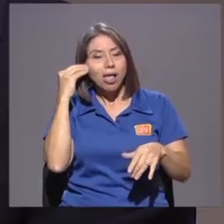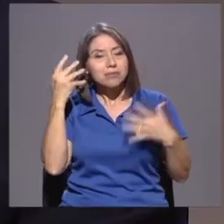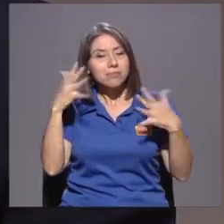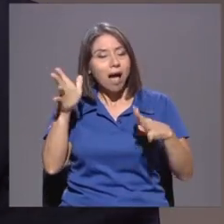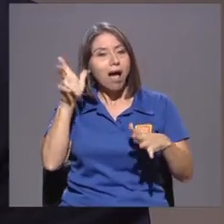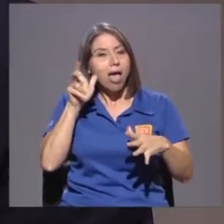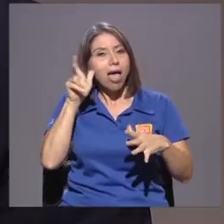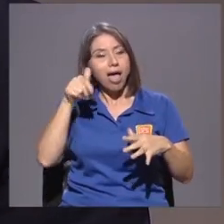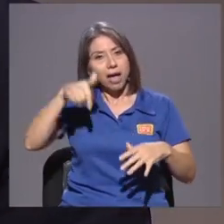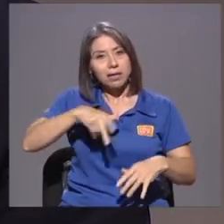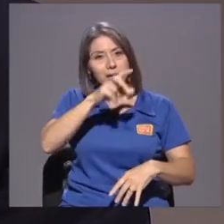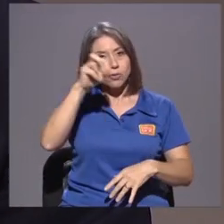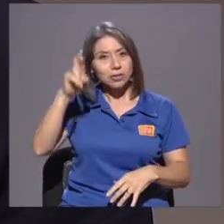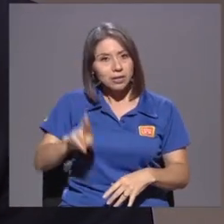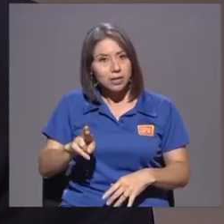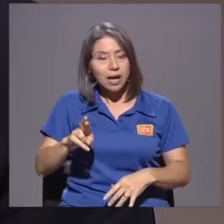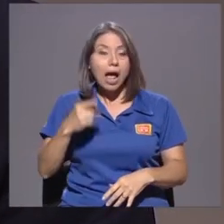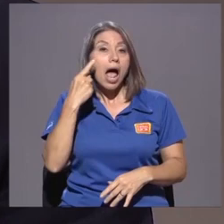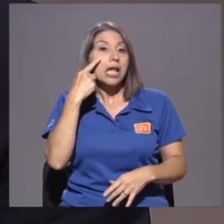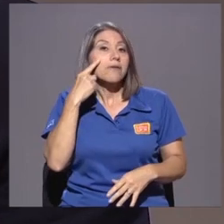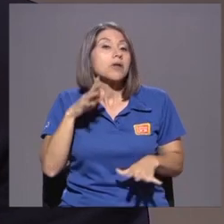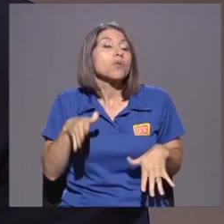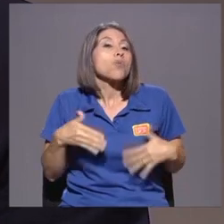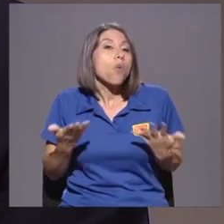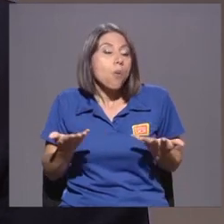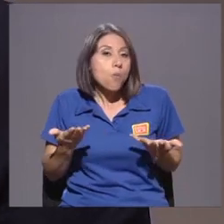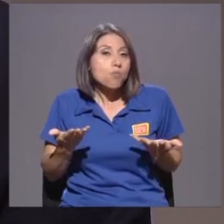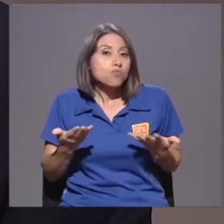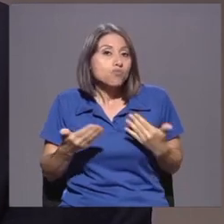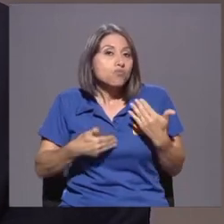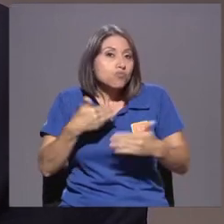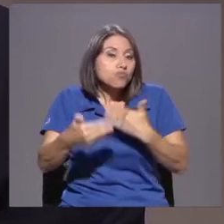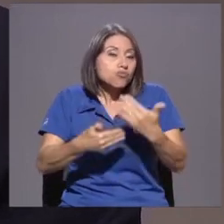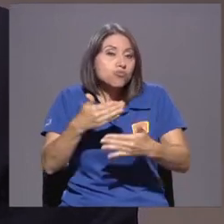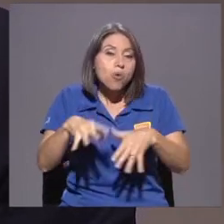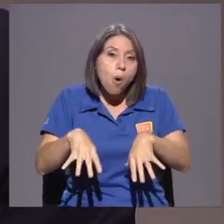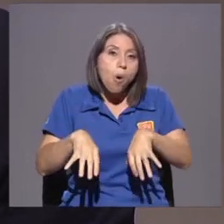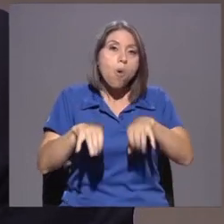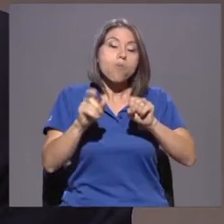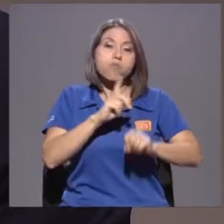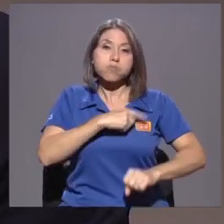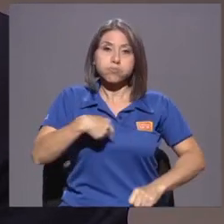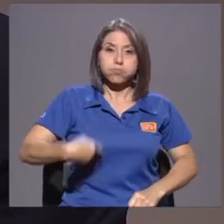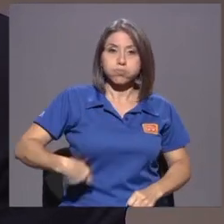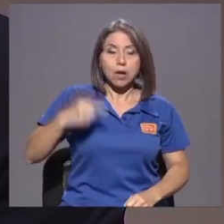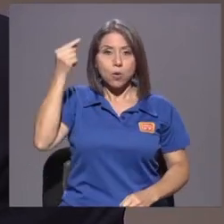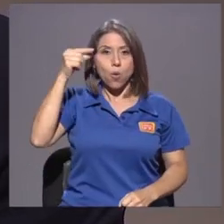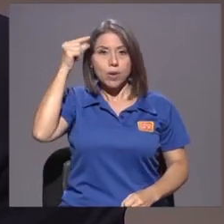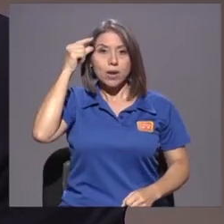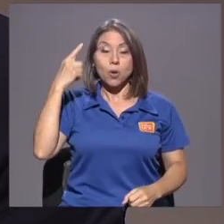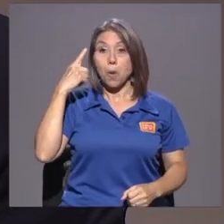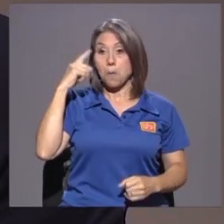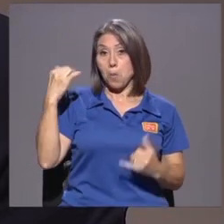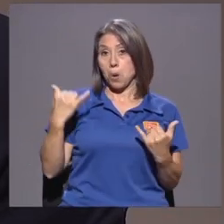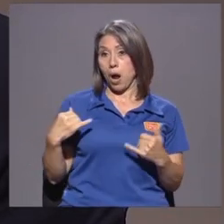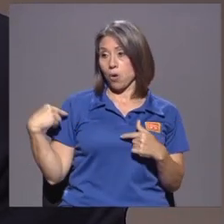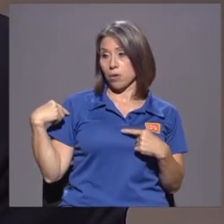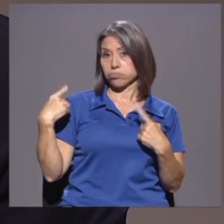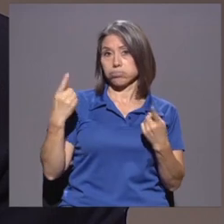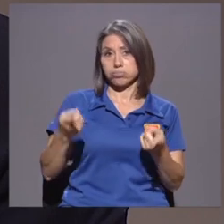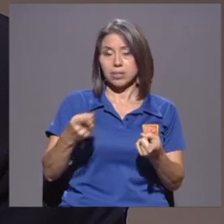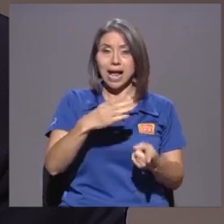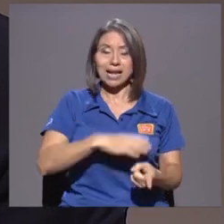y hay que ver cómo se desenvuelve en el en el gobierno por el momento se ha caracterizado por una